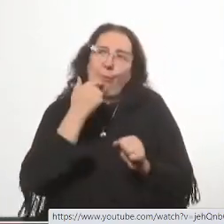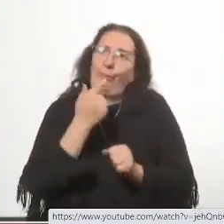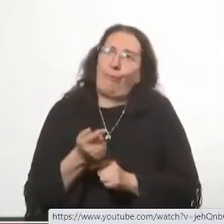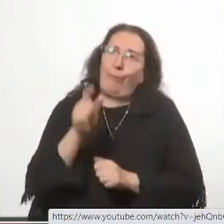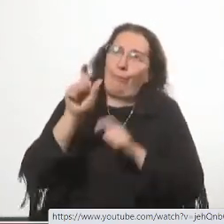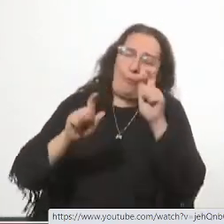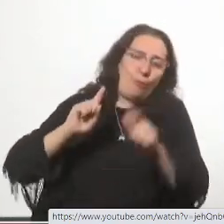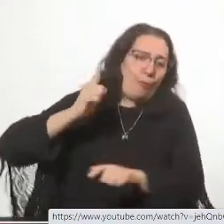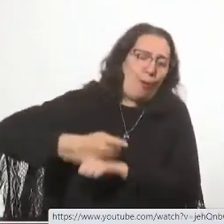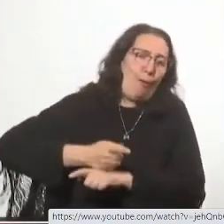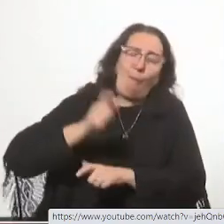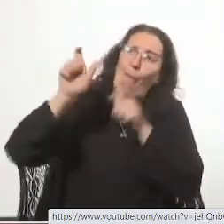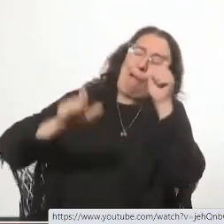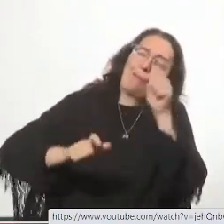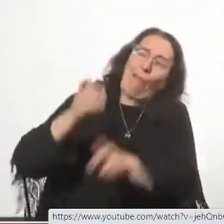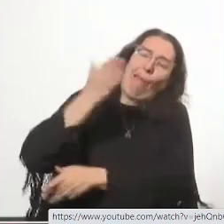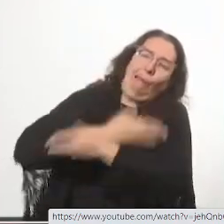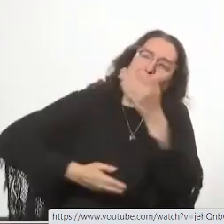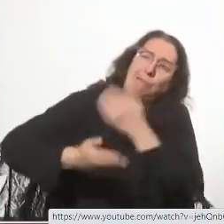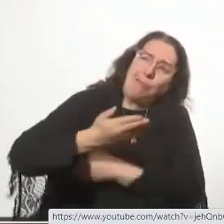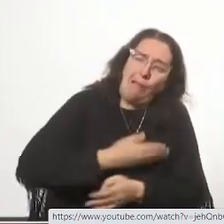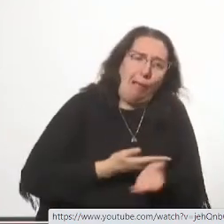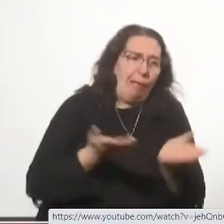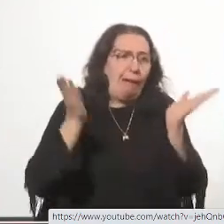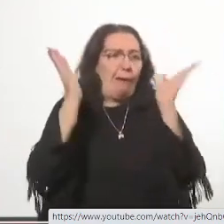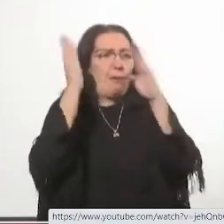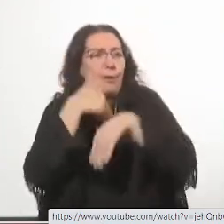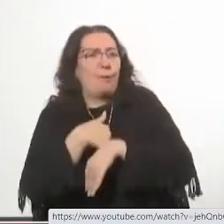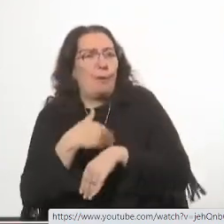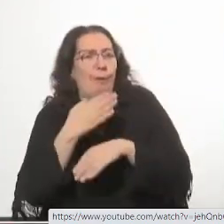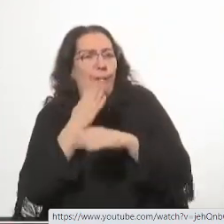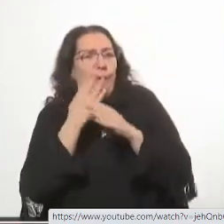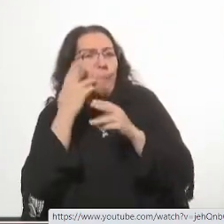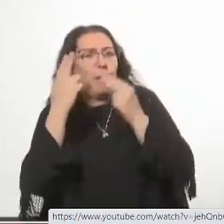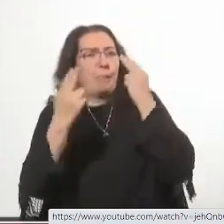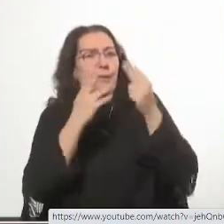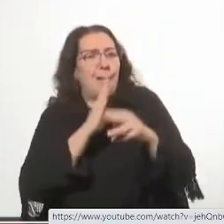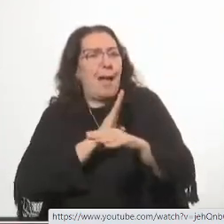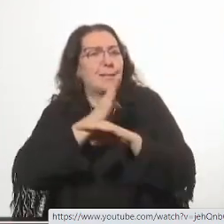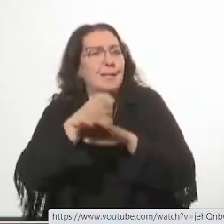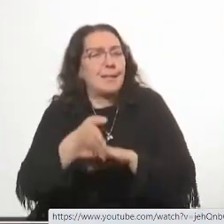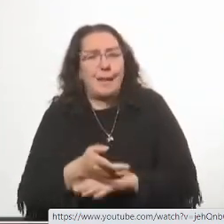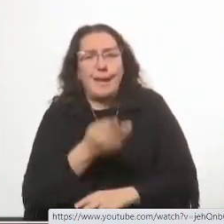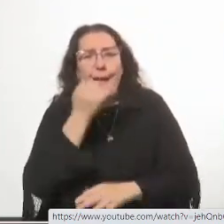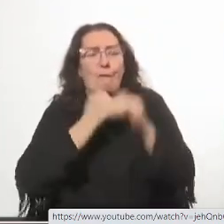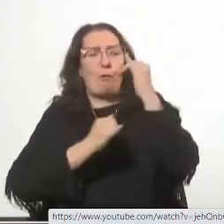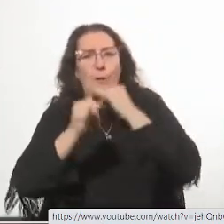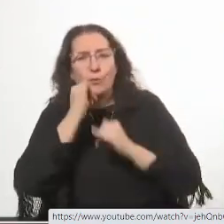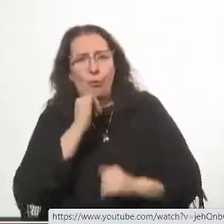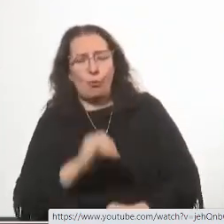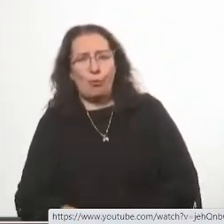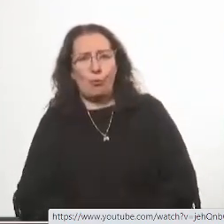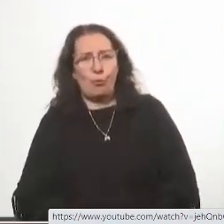discapacitada a la que no se le puede permitir acceder a determinada información.